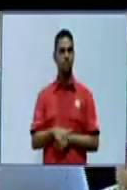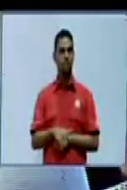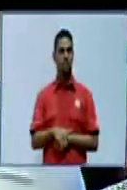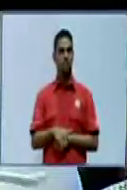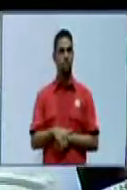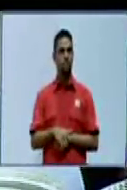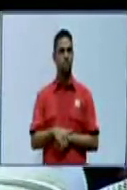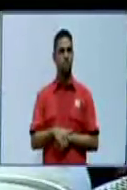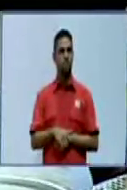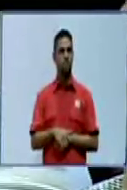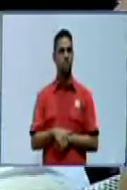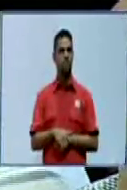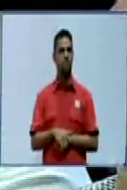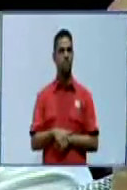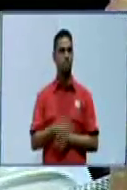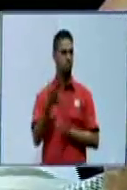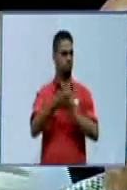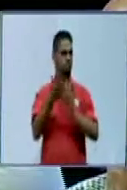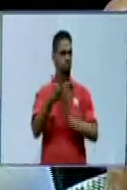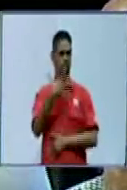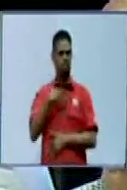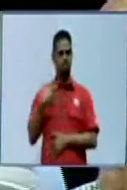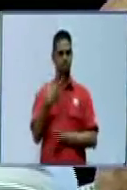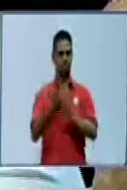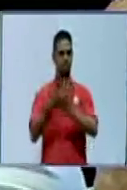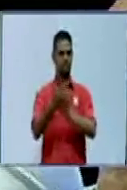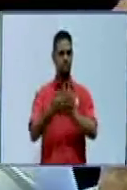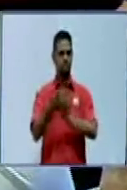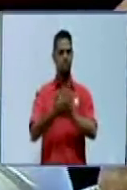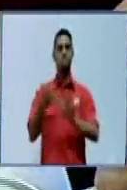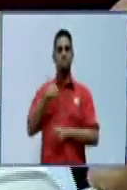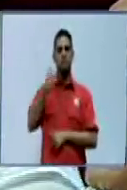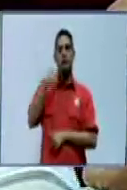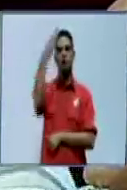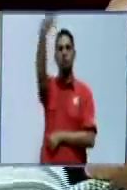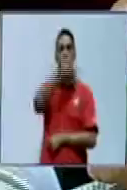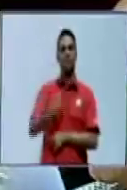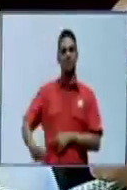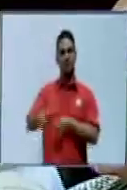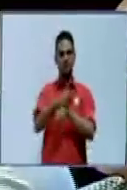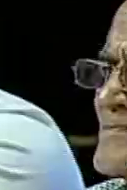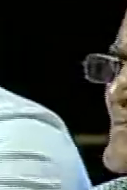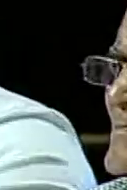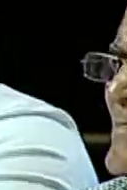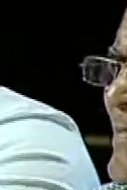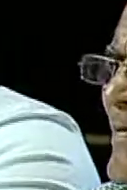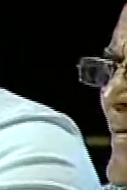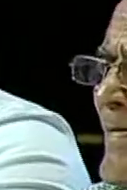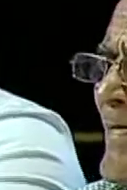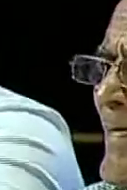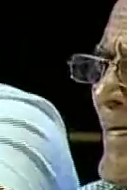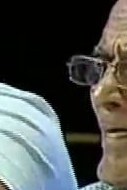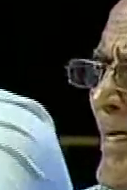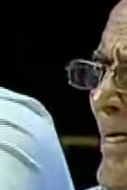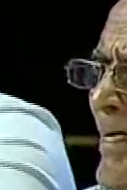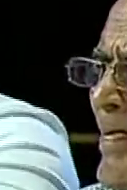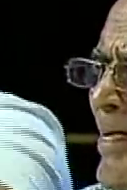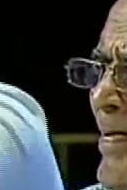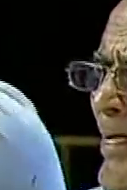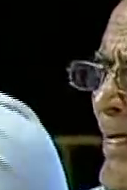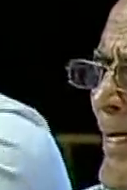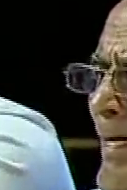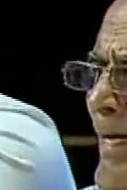soy vocero del Consejo Presidencial de Gobierno. Somos 5 voceros, trabajamos